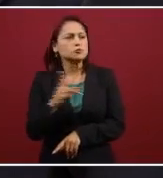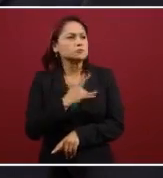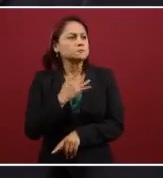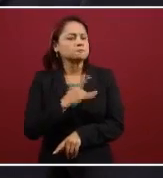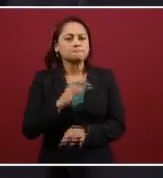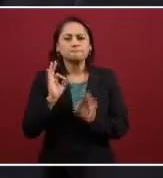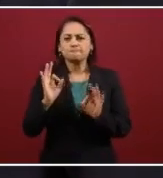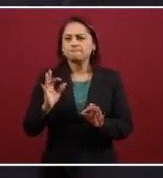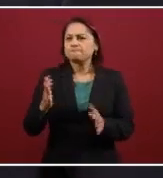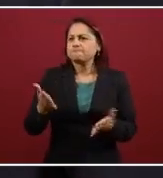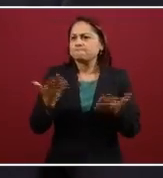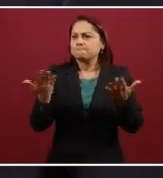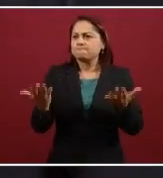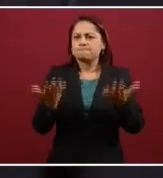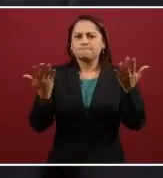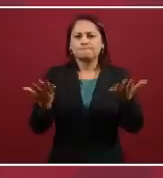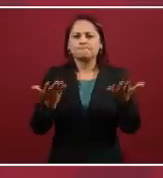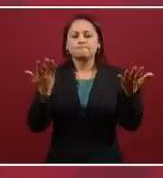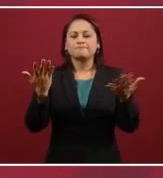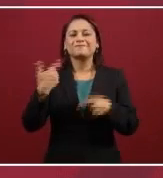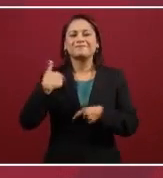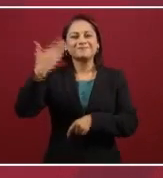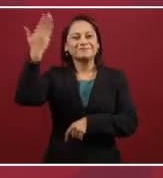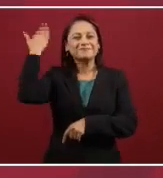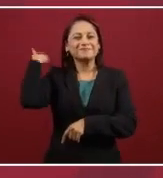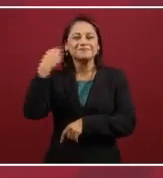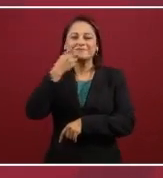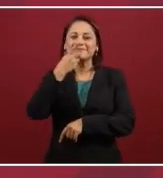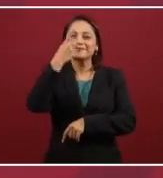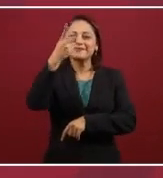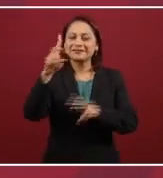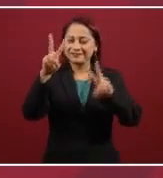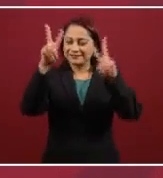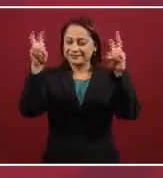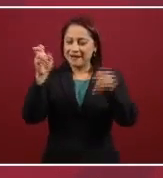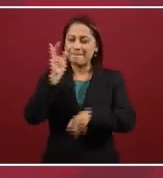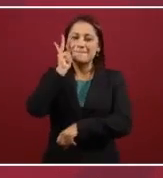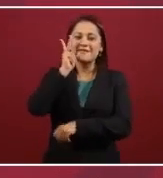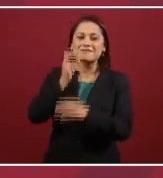Hablo de vino nuevo porque es otra política